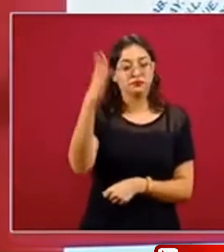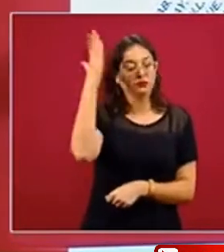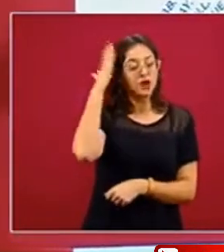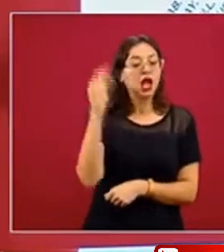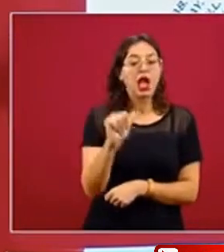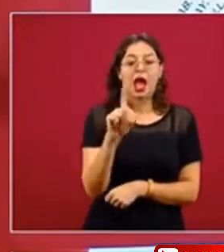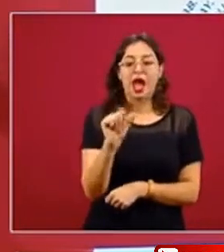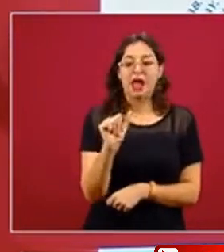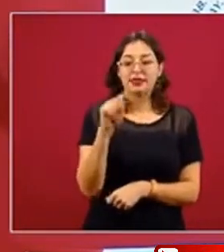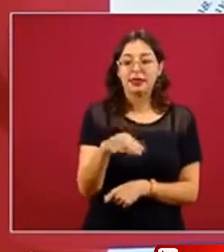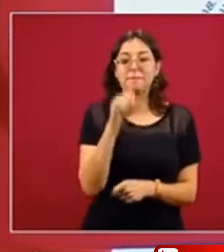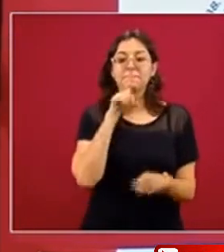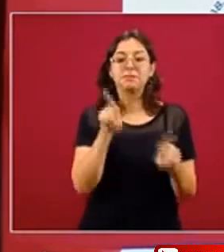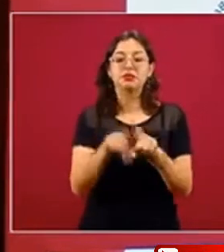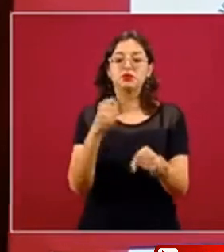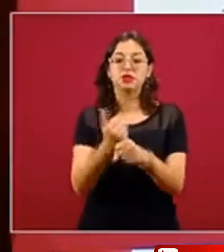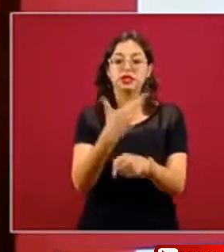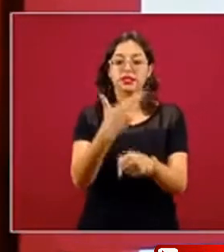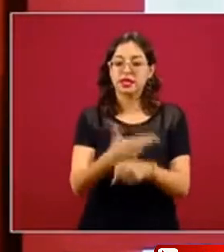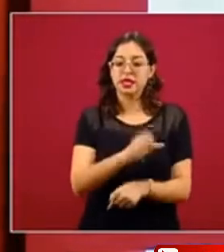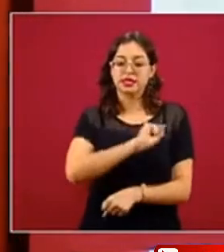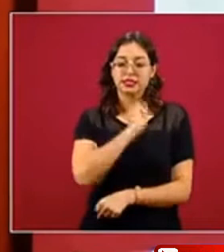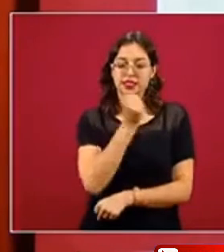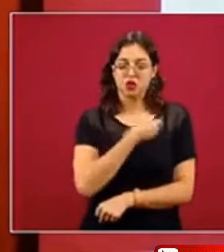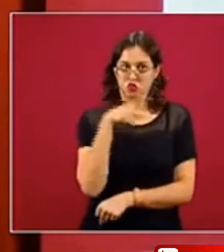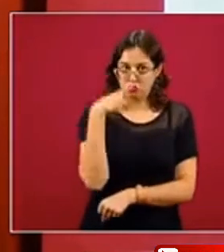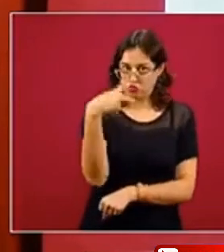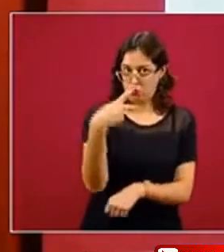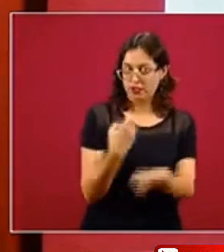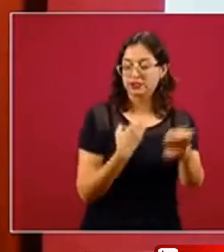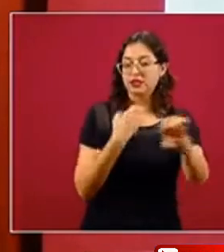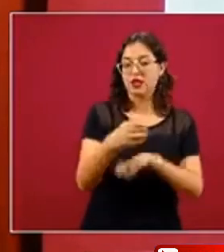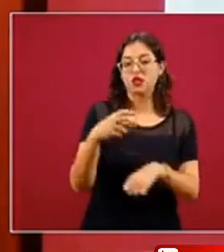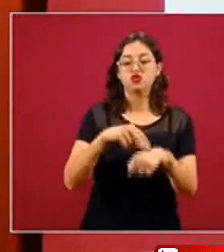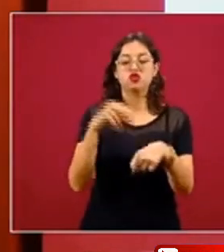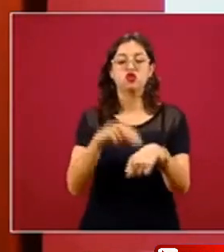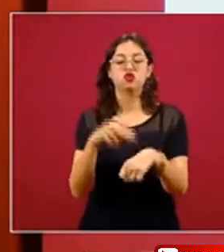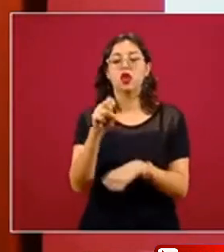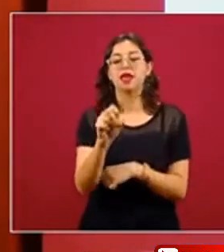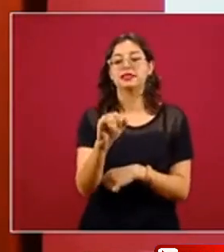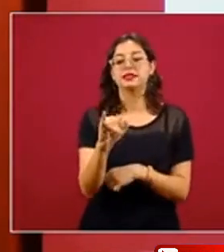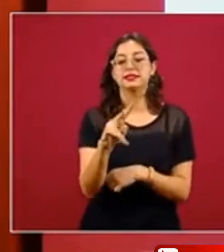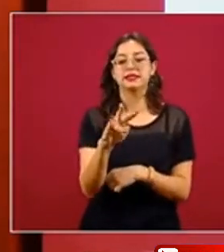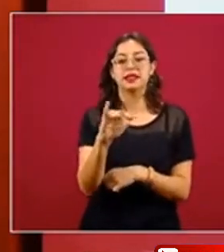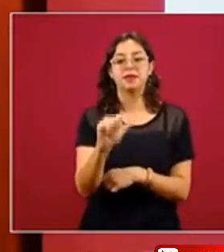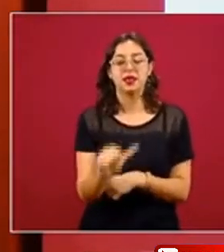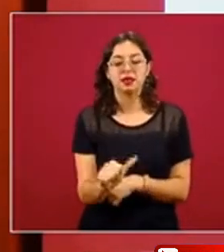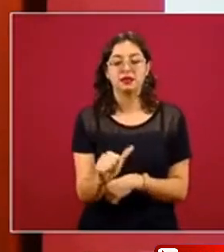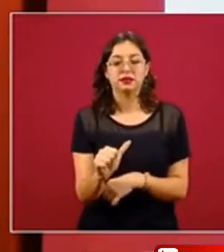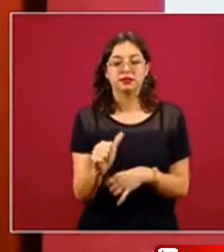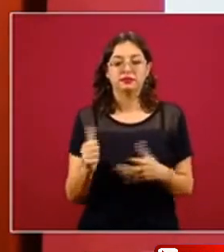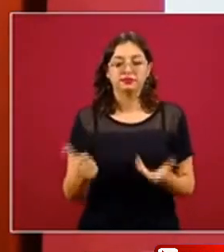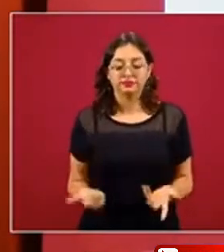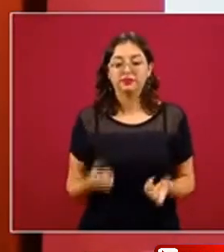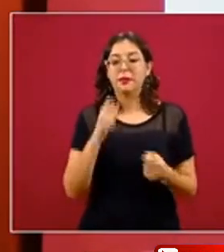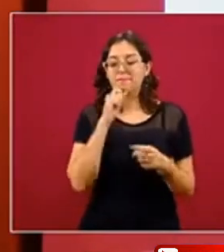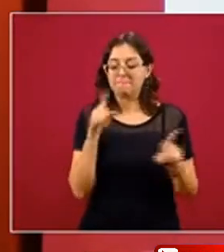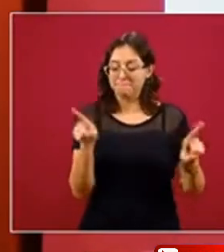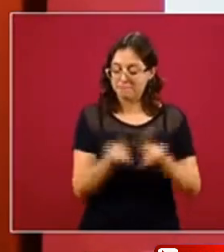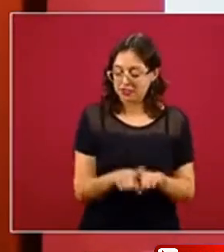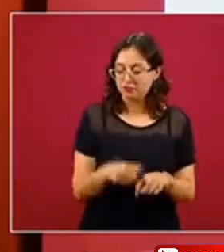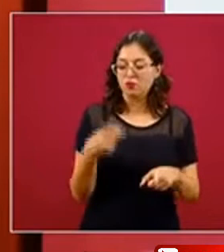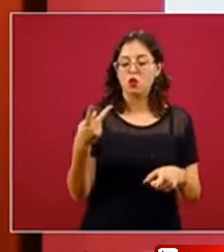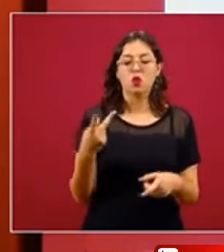Adán Augusto, y la secretaria de salud, la doctora Silvia Roldán, y Protección